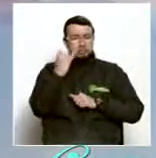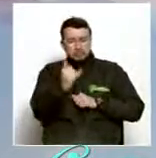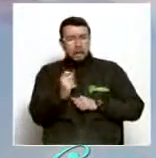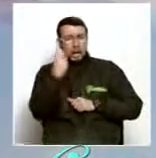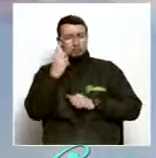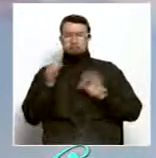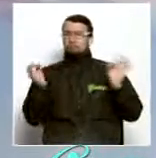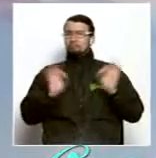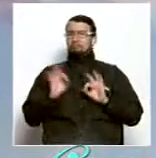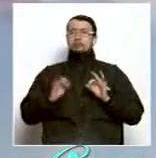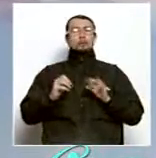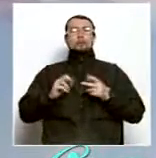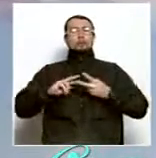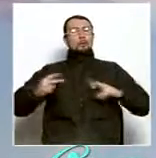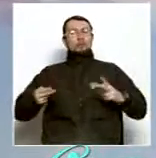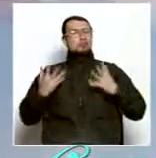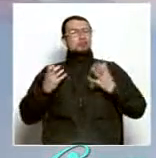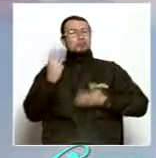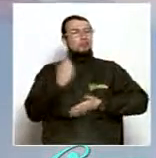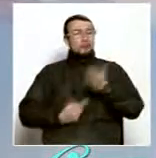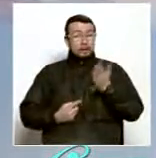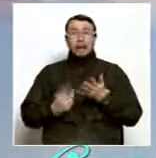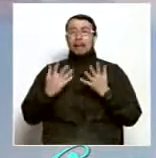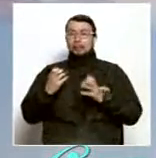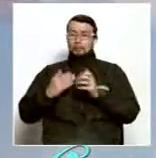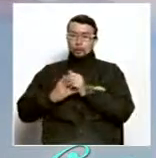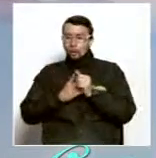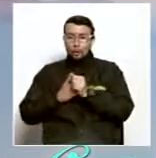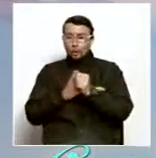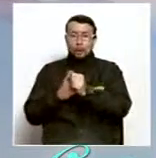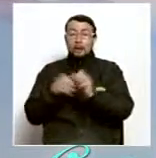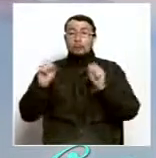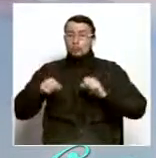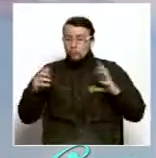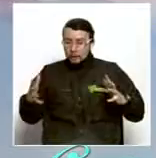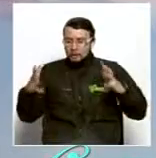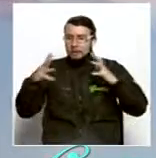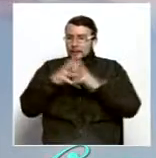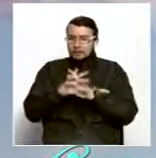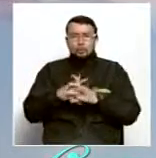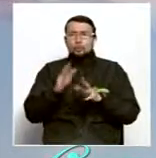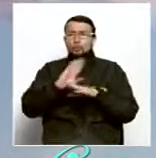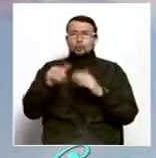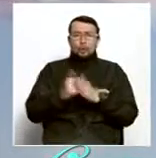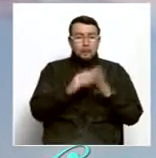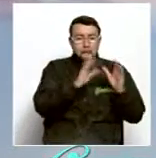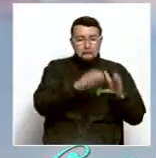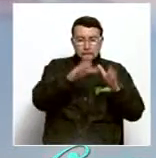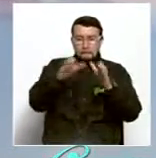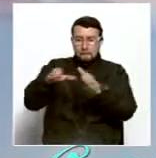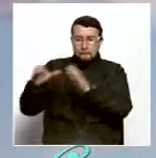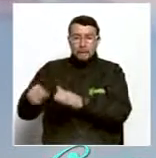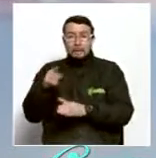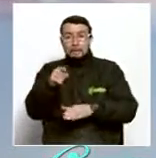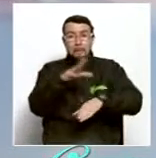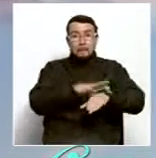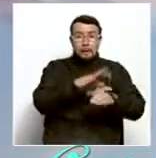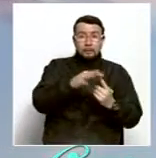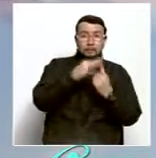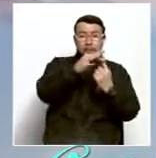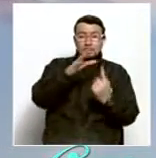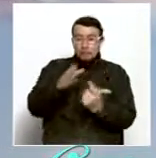contrario, lo que queremos es orientar y poder integrar a todas las especialidades médicas, todas esas